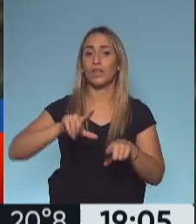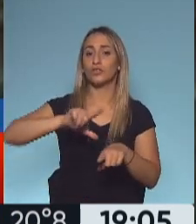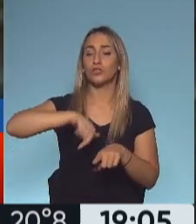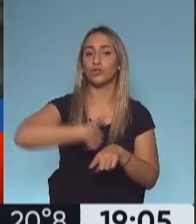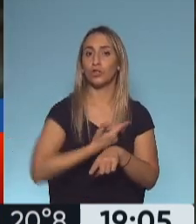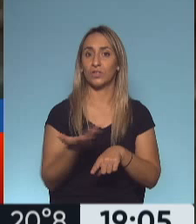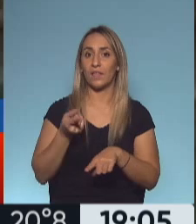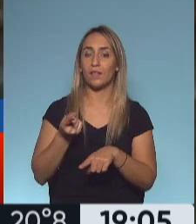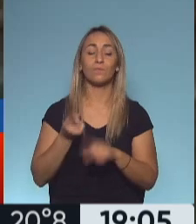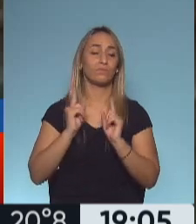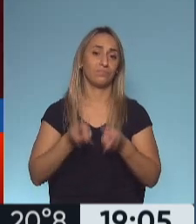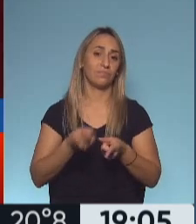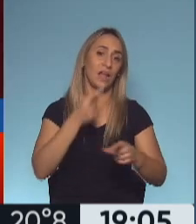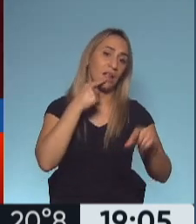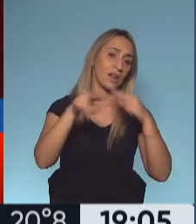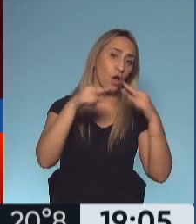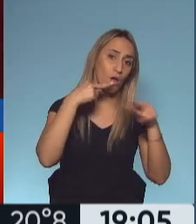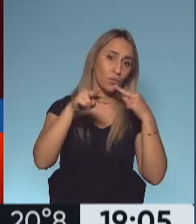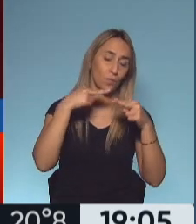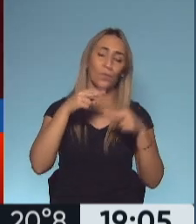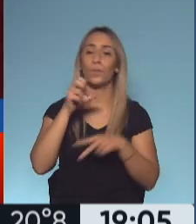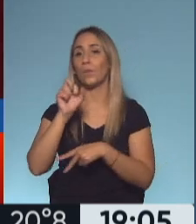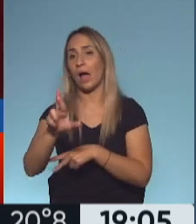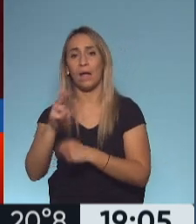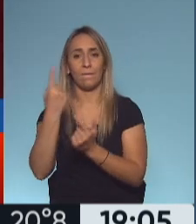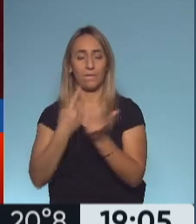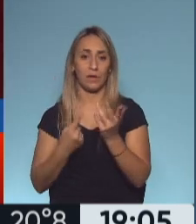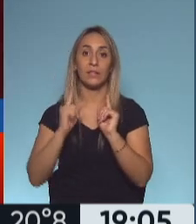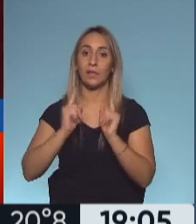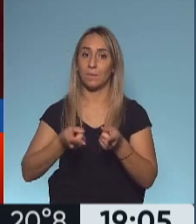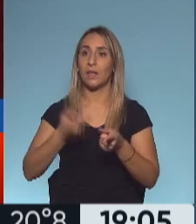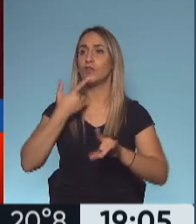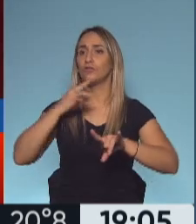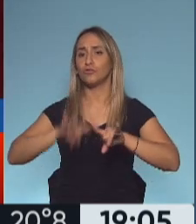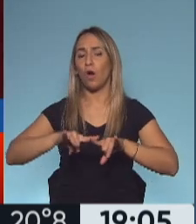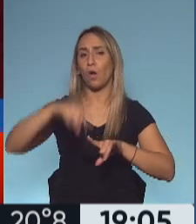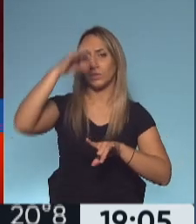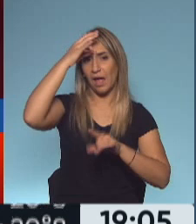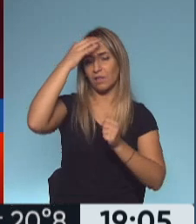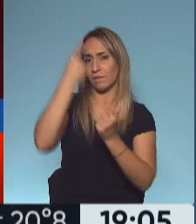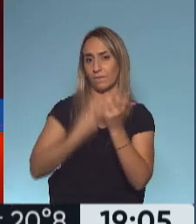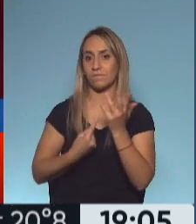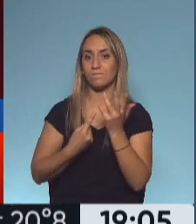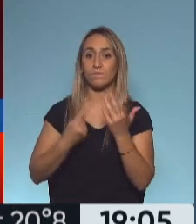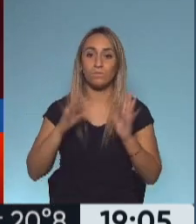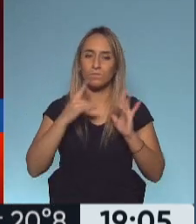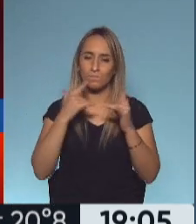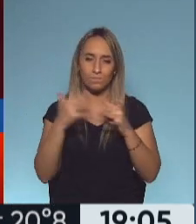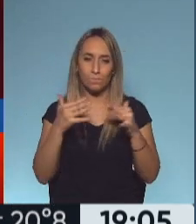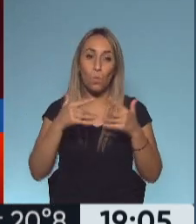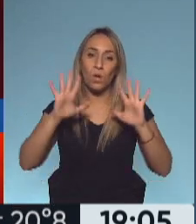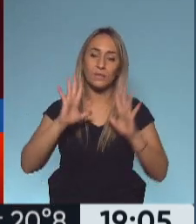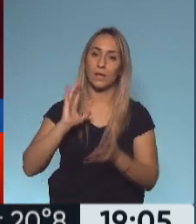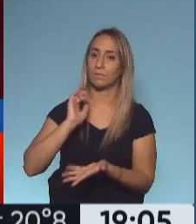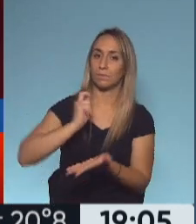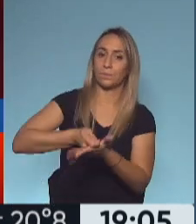tanto los comercios, los restaurantes y los bares y también los espectáculos. se habla de la posibilidad de implementar un IFE o